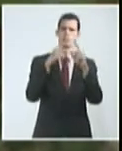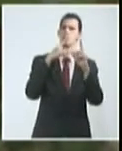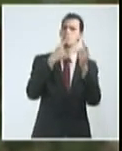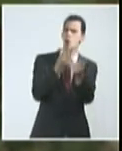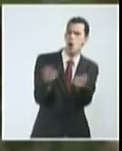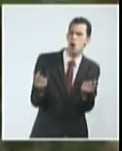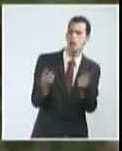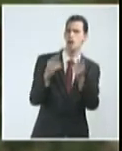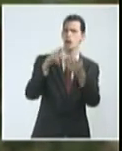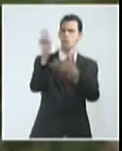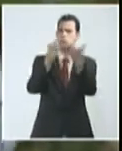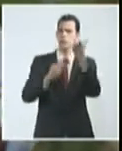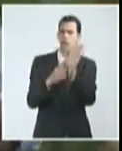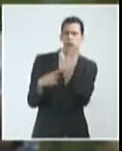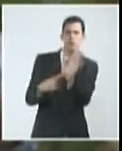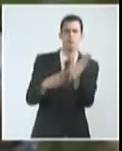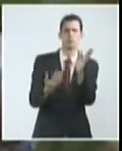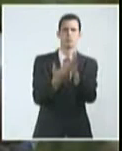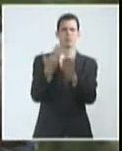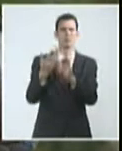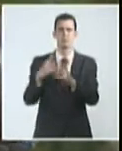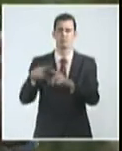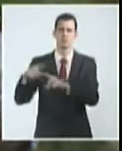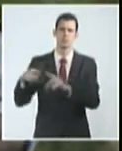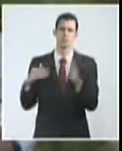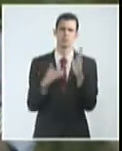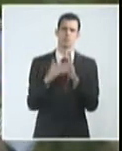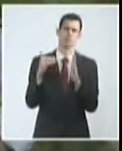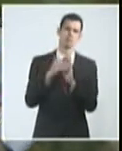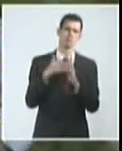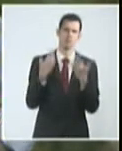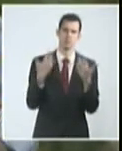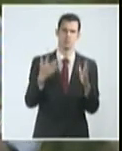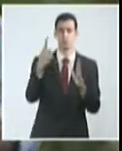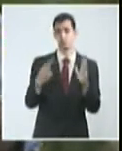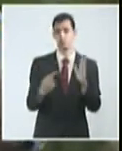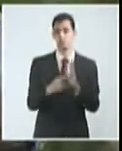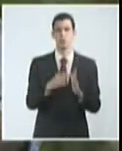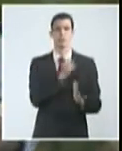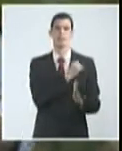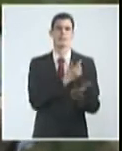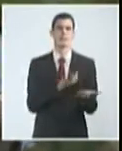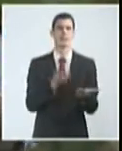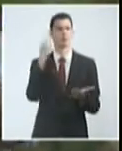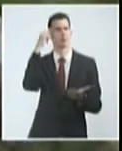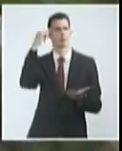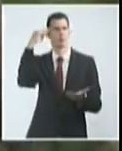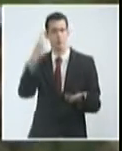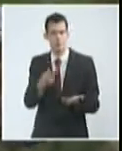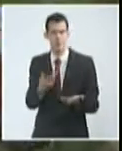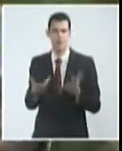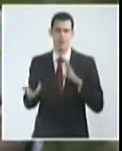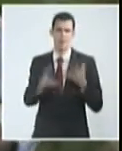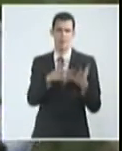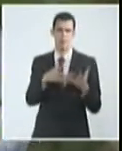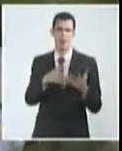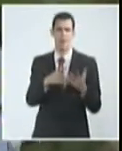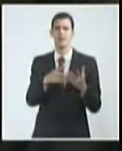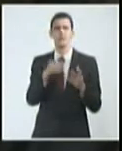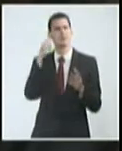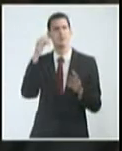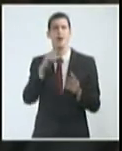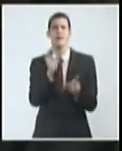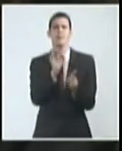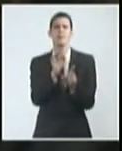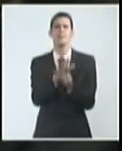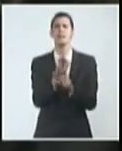de destruir a la revolución. Y se han estado tratando de construir sucesos por fecha. Trataron de probar